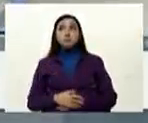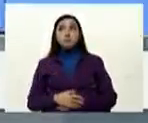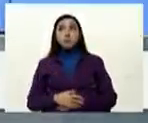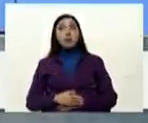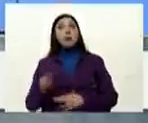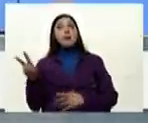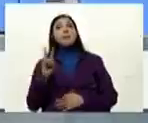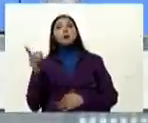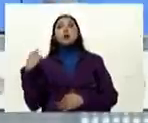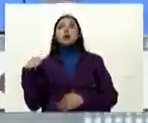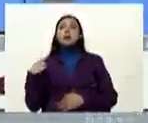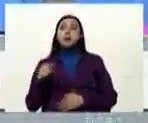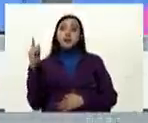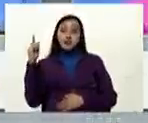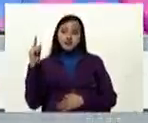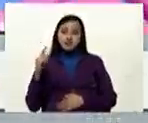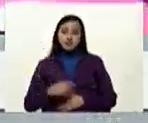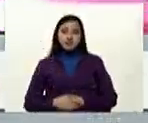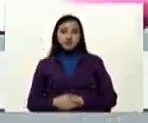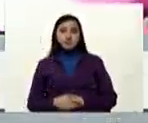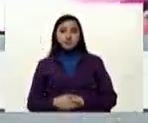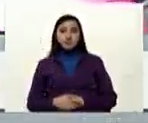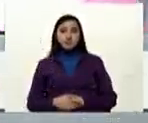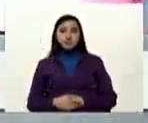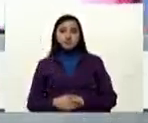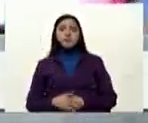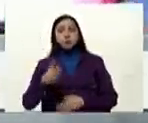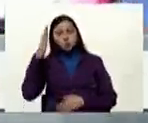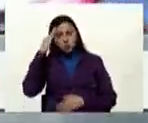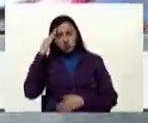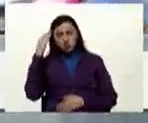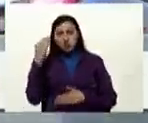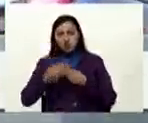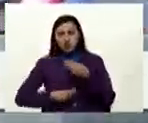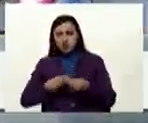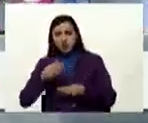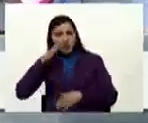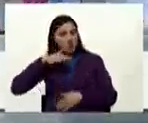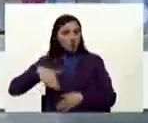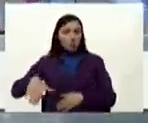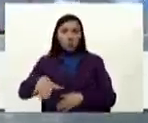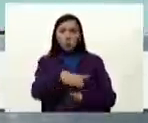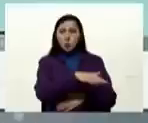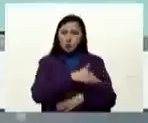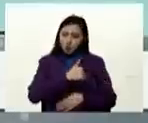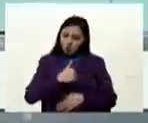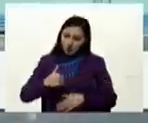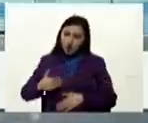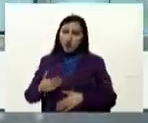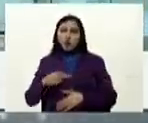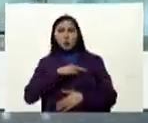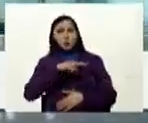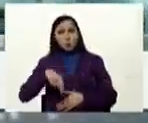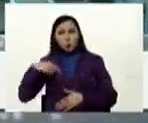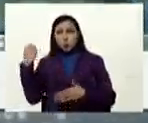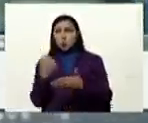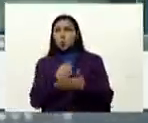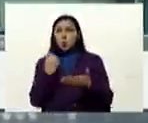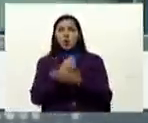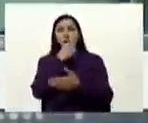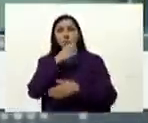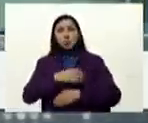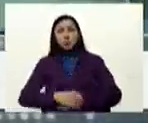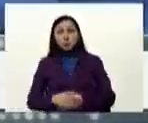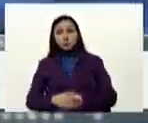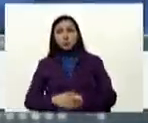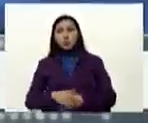Venezuela tiene con qué, chicos. Venezuela lo sabe hacer. Venezuela lo quiere hacer. Somos unos guerreros, chicos.